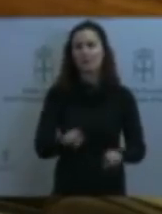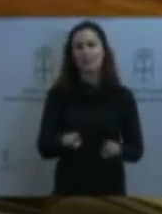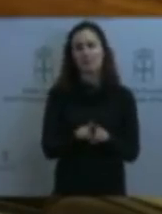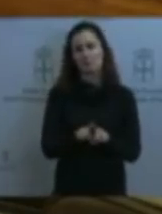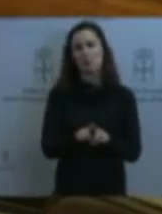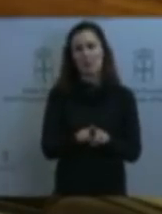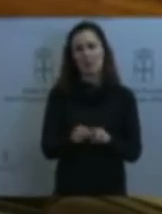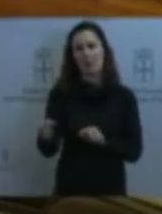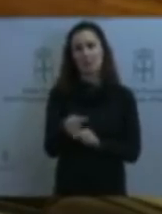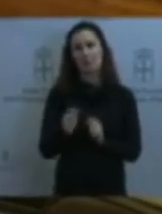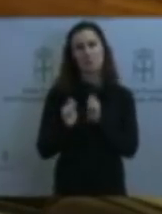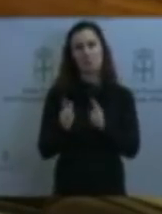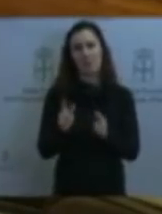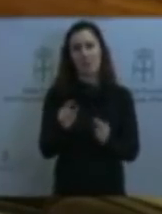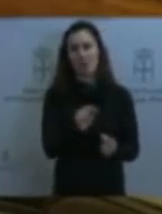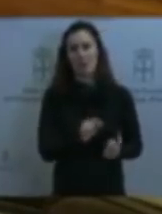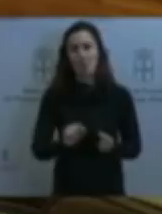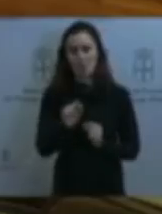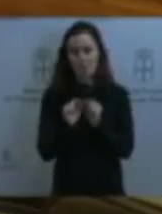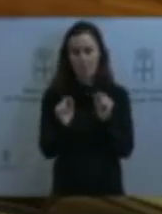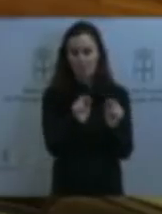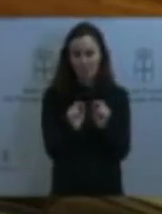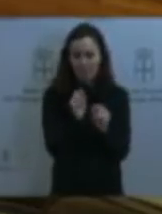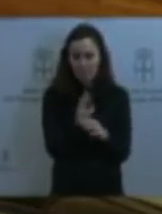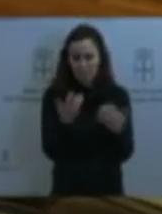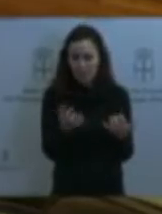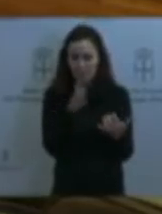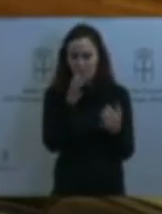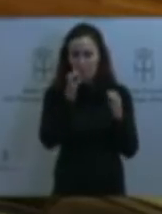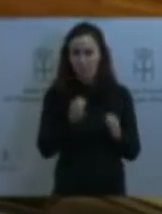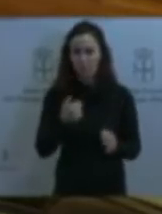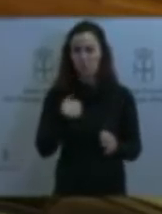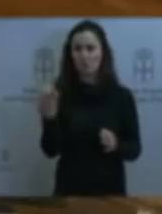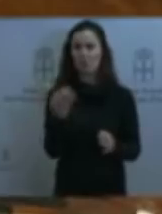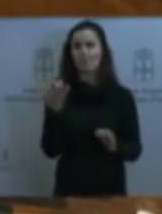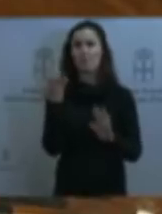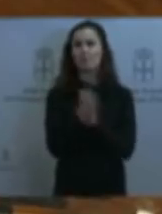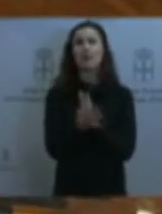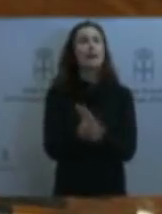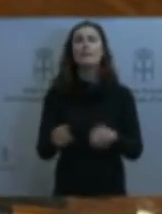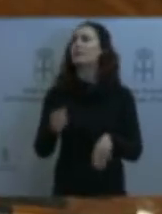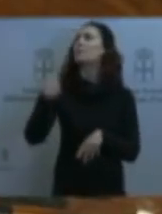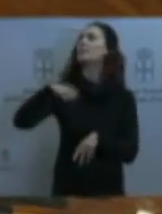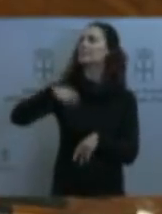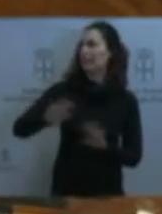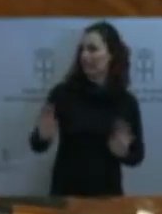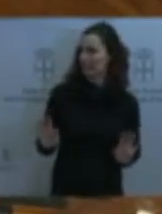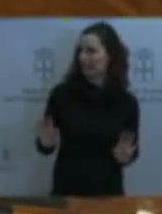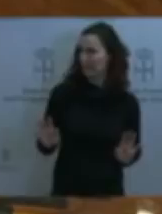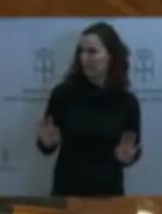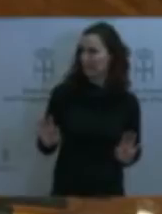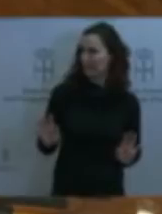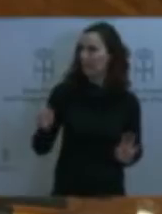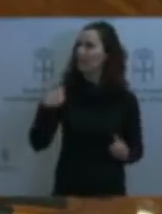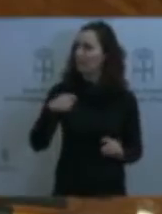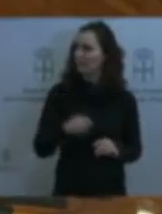las diputadas que tenemos que exponer el poder Señor presidente, Oiga, por favor, y ahora... Perdone, pero una cuestión